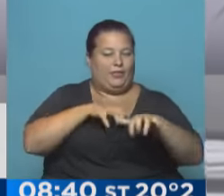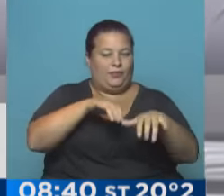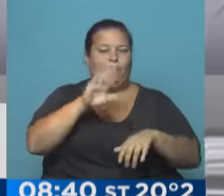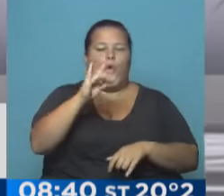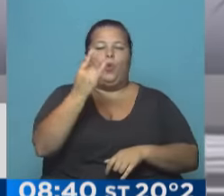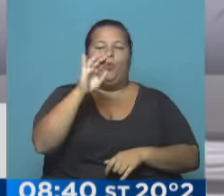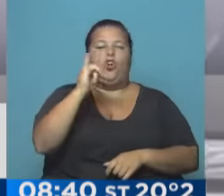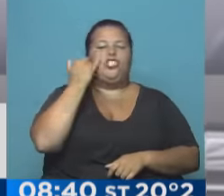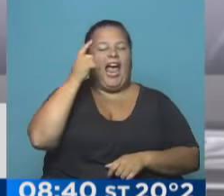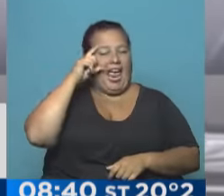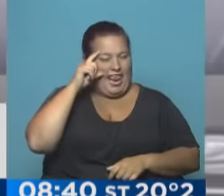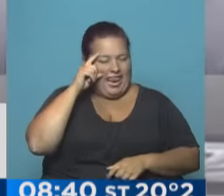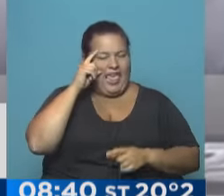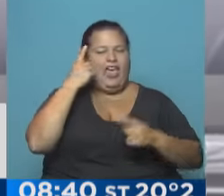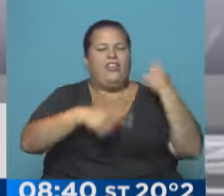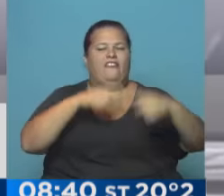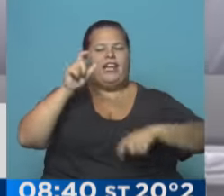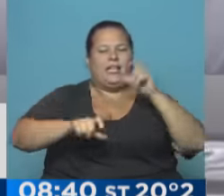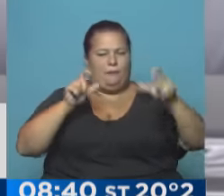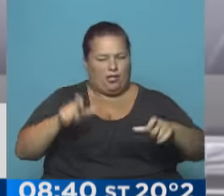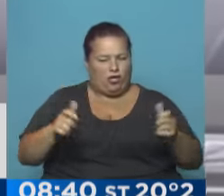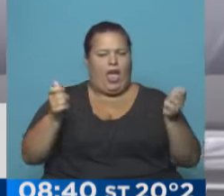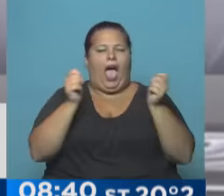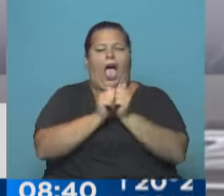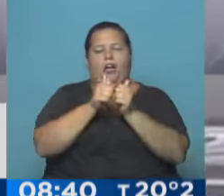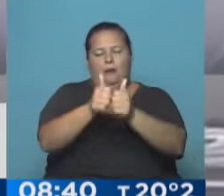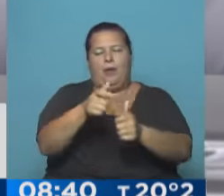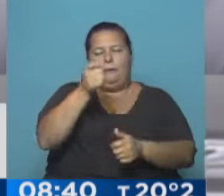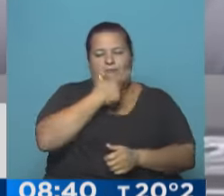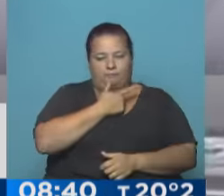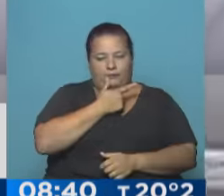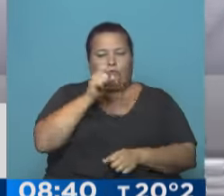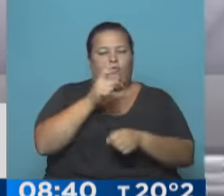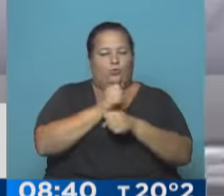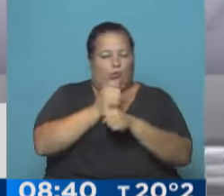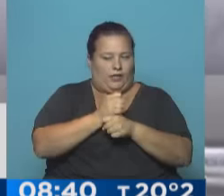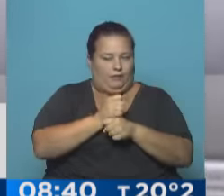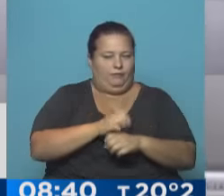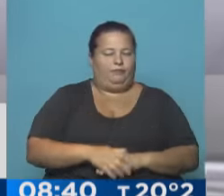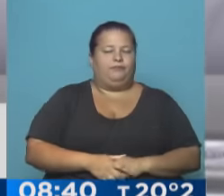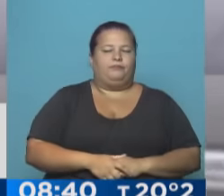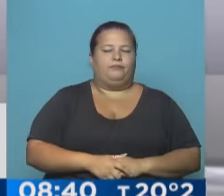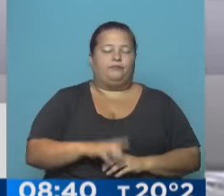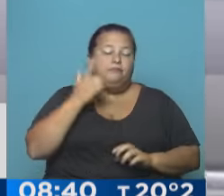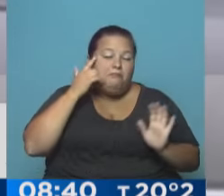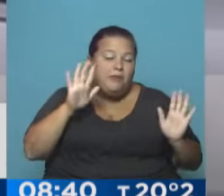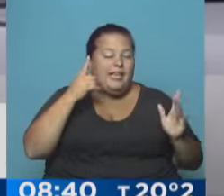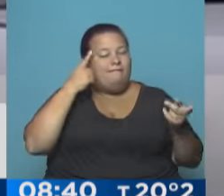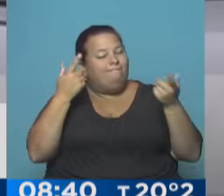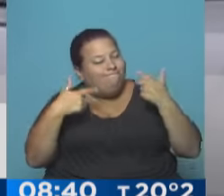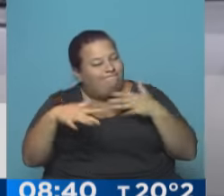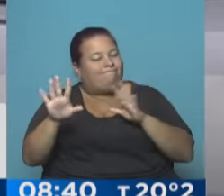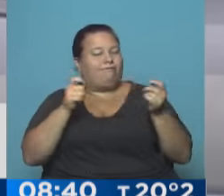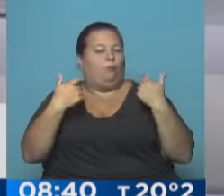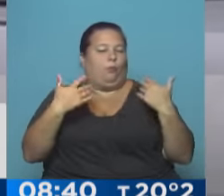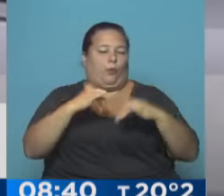Burjaile. Diferentes personalidades entonces acompañando al presidente de la Nación en esta actividad, donde se espera, se especula